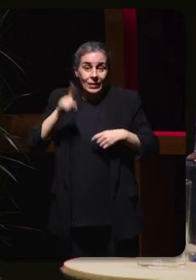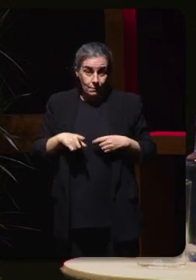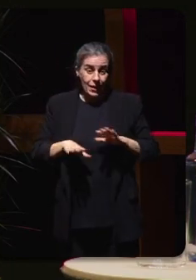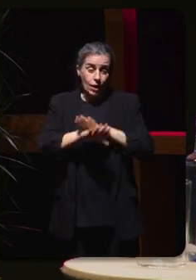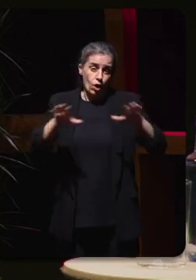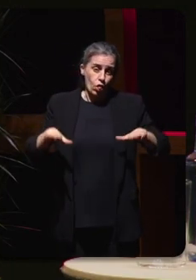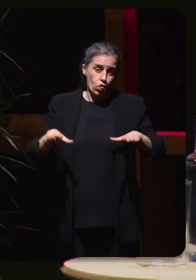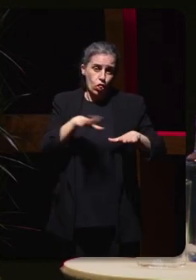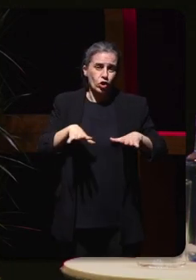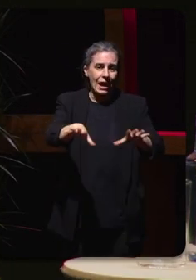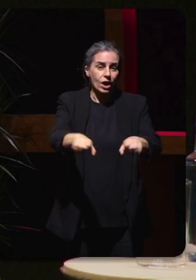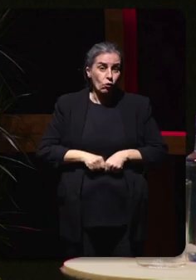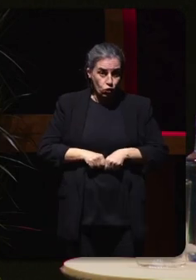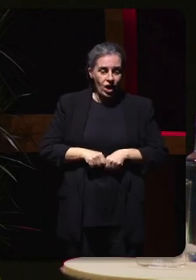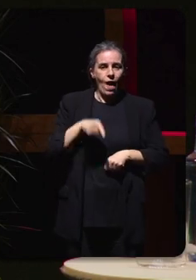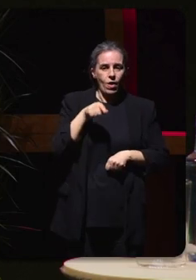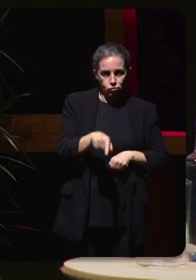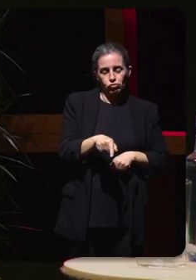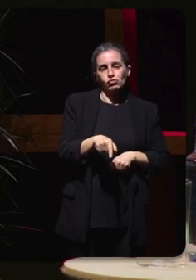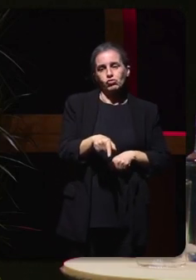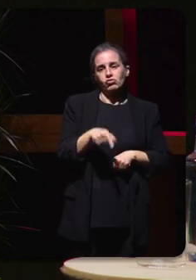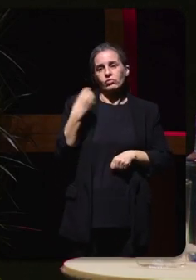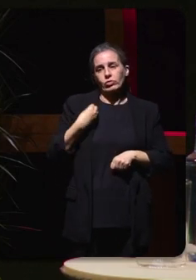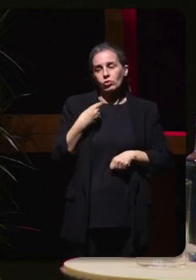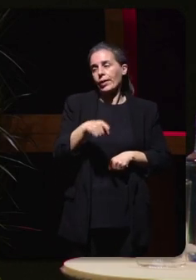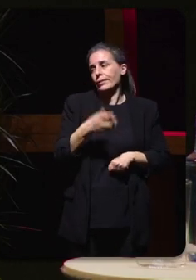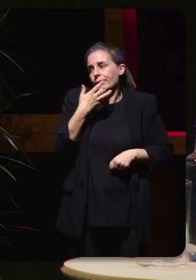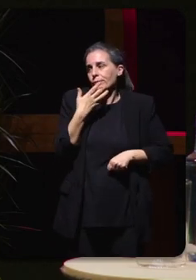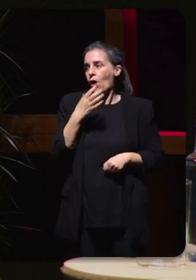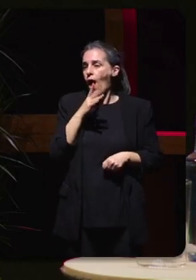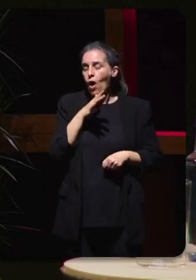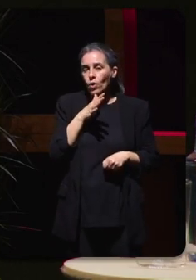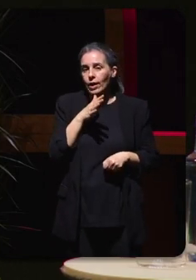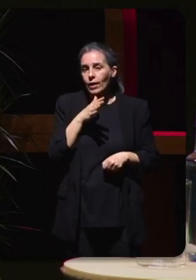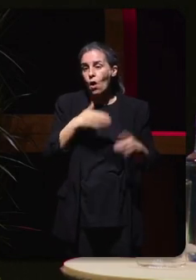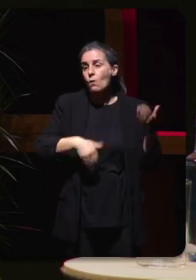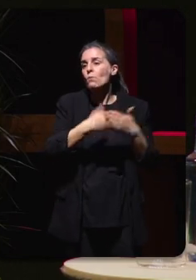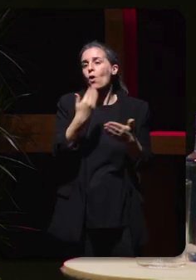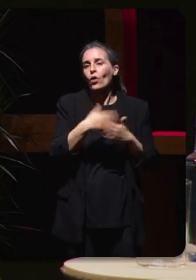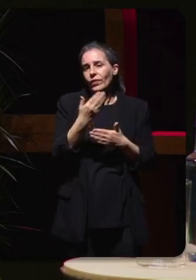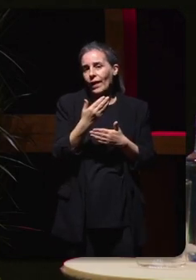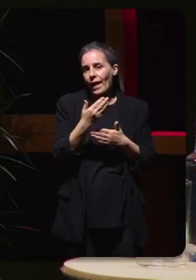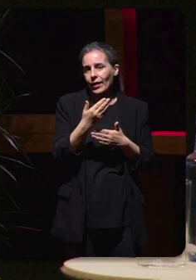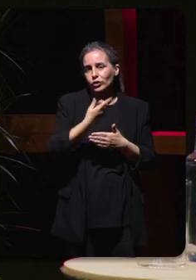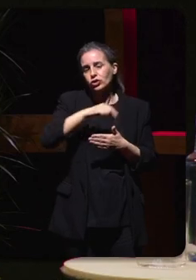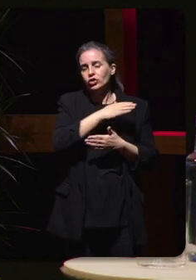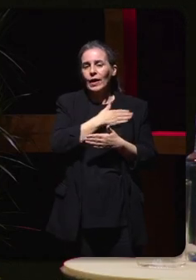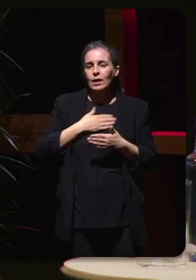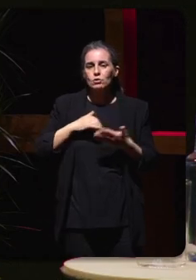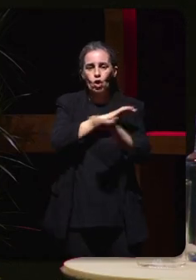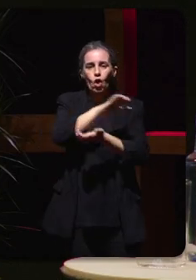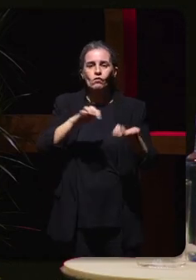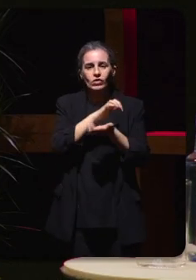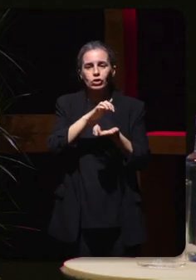¿no? Cuando hay campos, cualquiera de los que hay ahora en esta moda que tenemos de externalizar los conflictos,